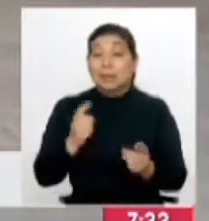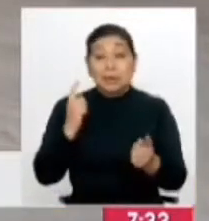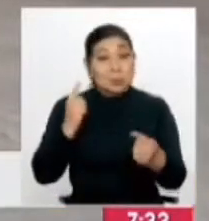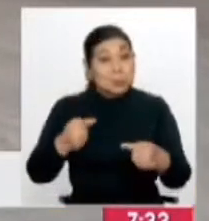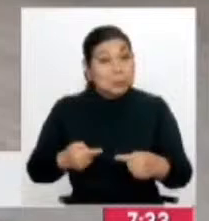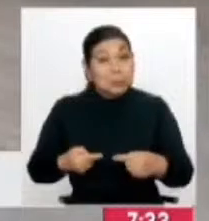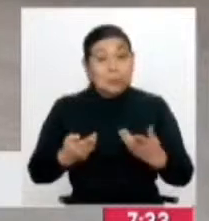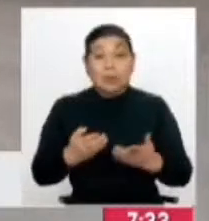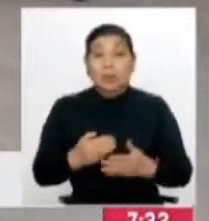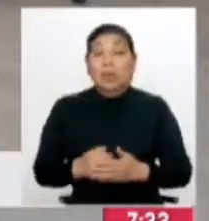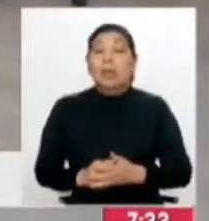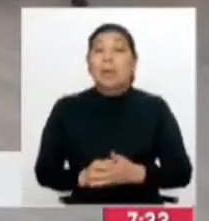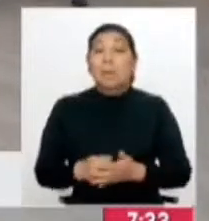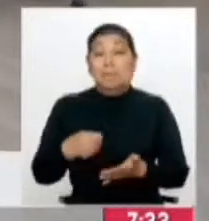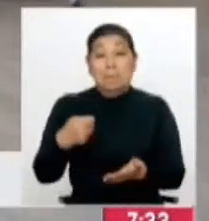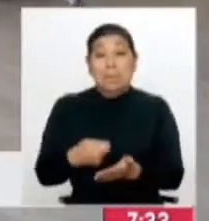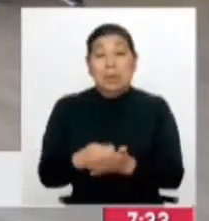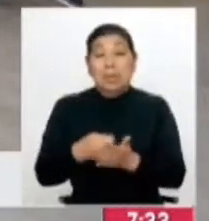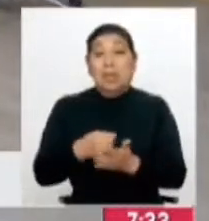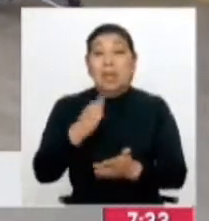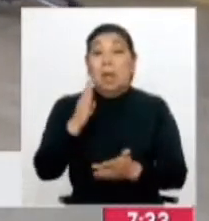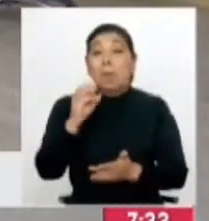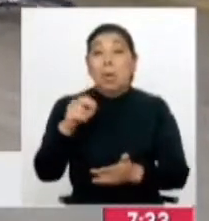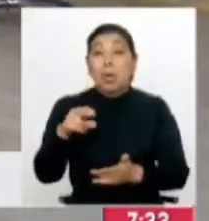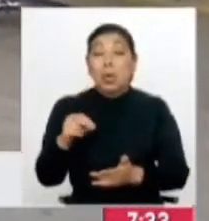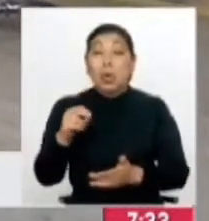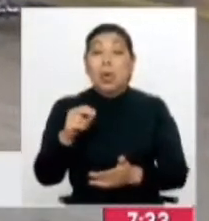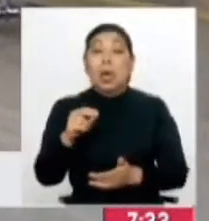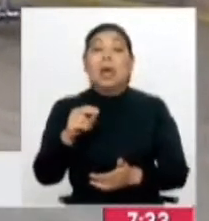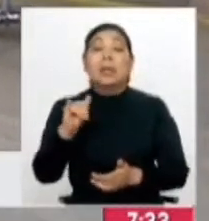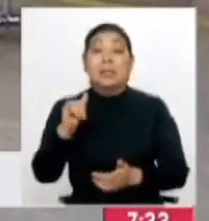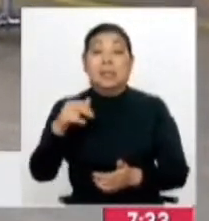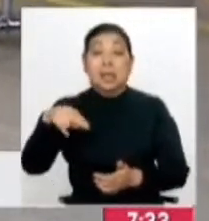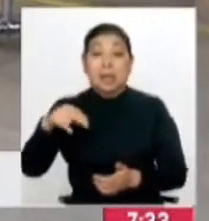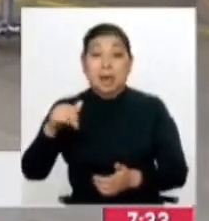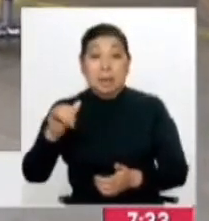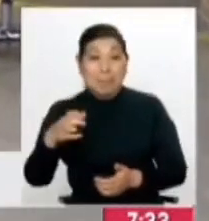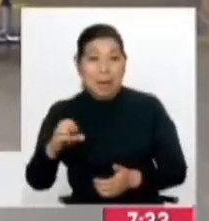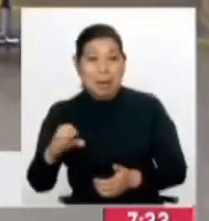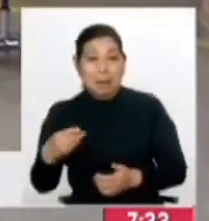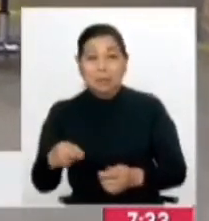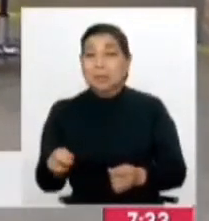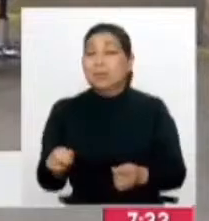reto de Bono Yanapay fue pagar a 10 millones de personas. A 10 de los